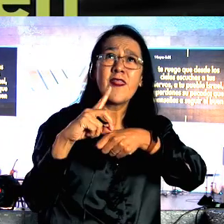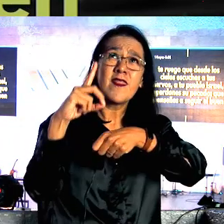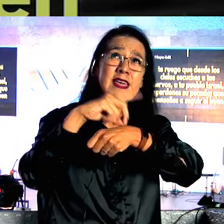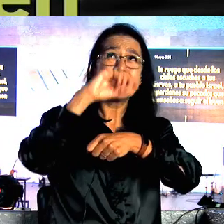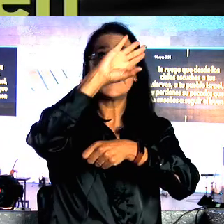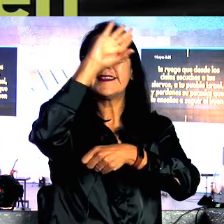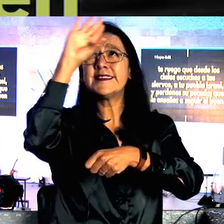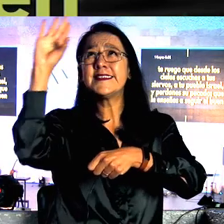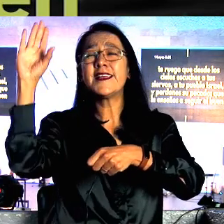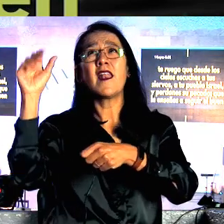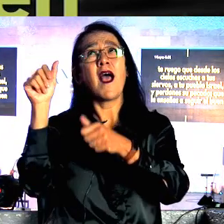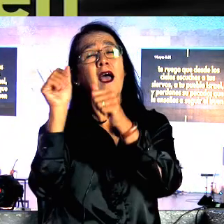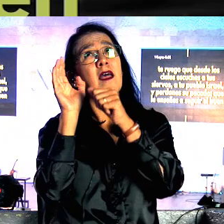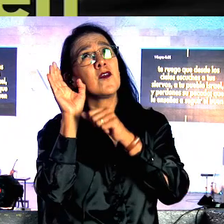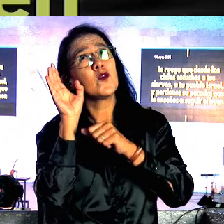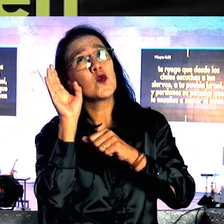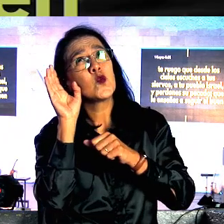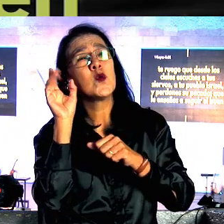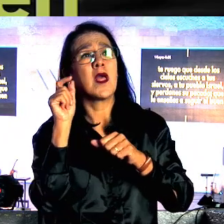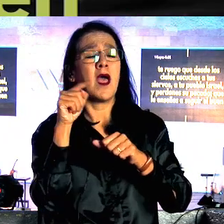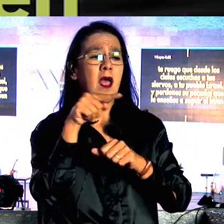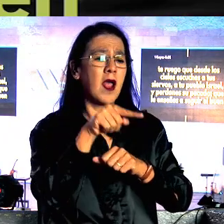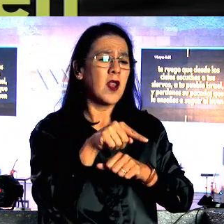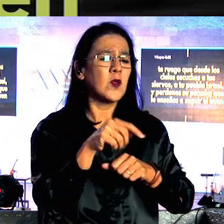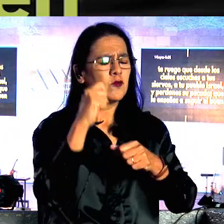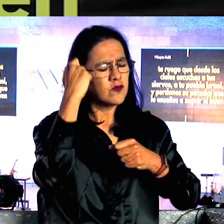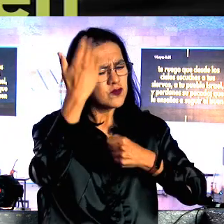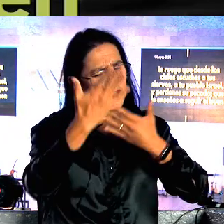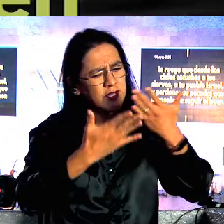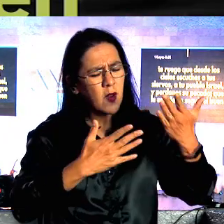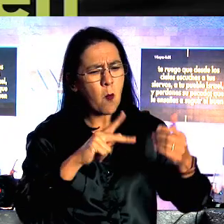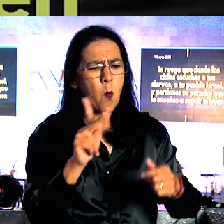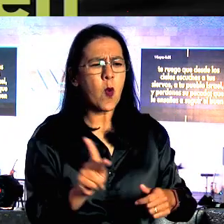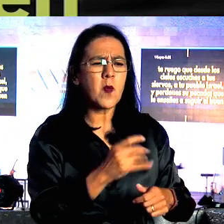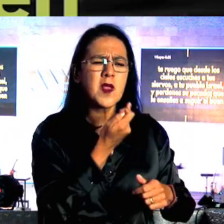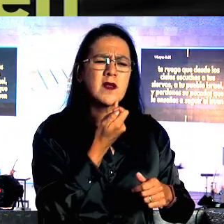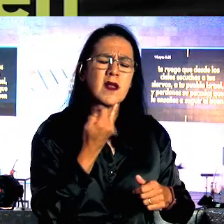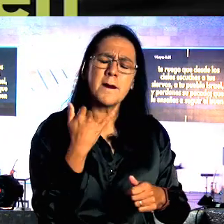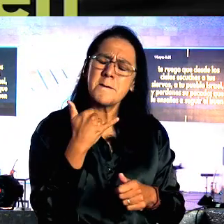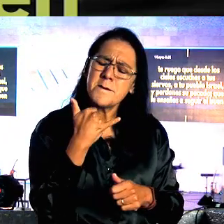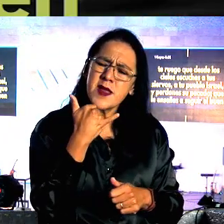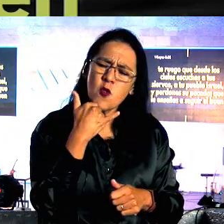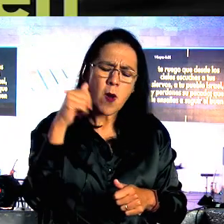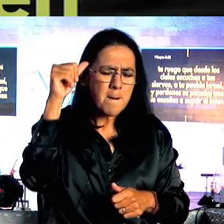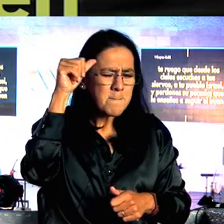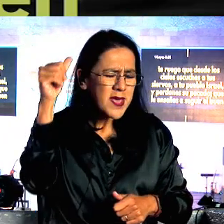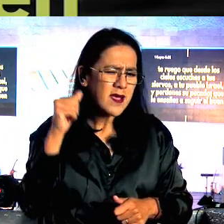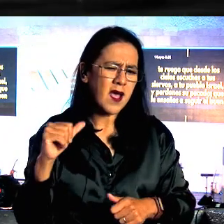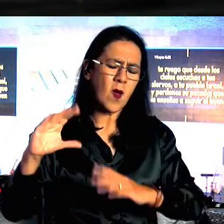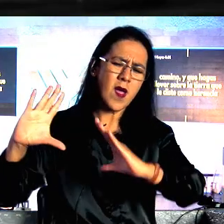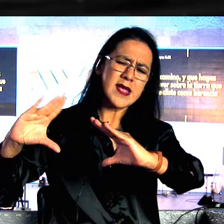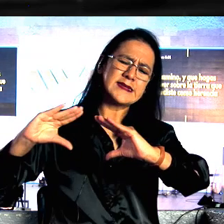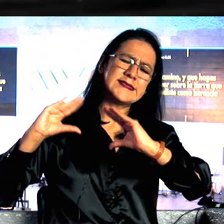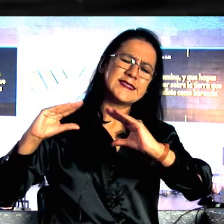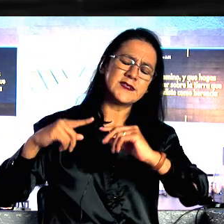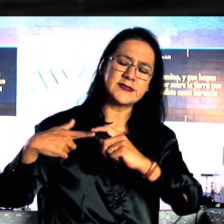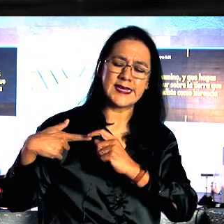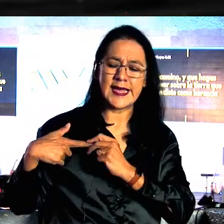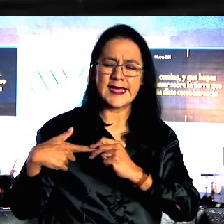a tu pueblo Israel, y perdones su pecado, que le enseñes a seguir el buen camino,